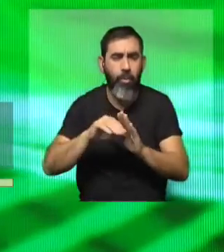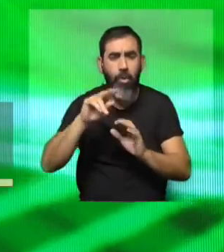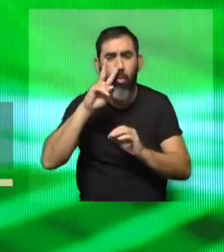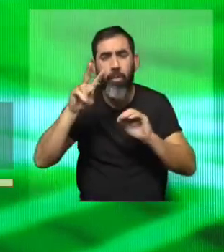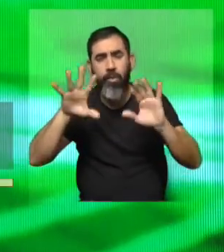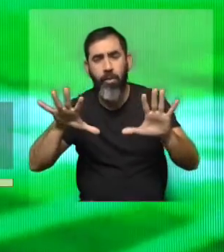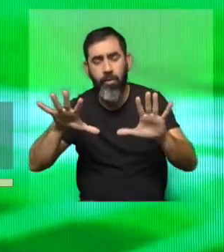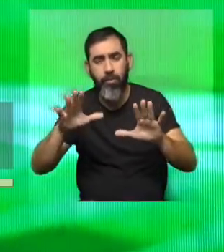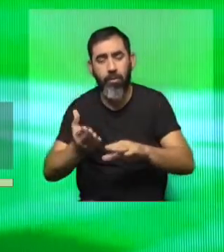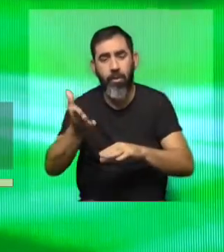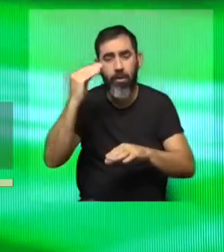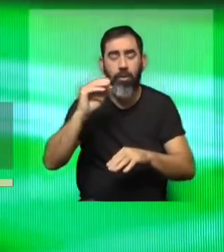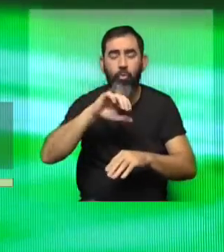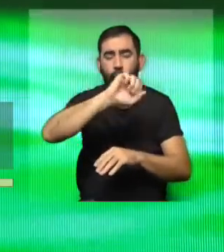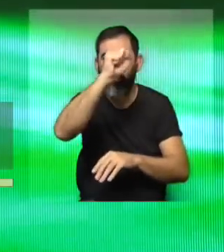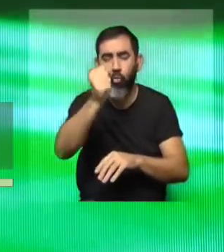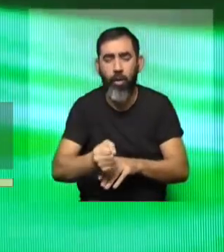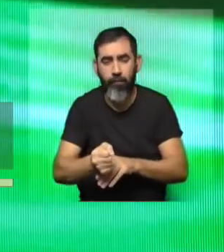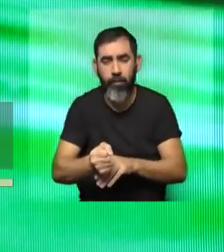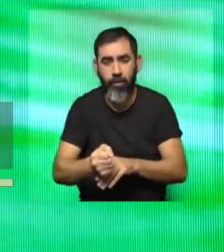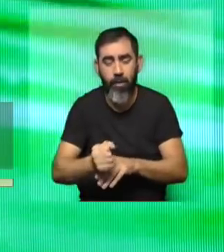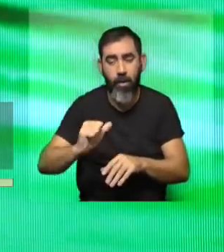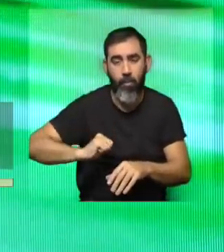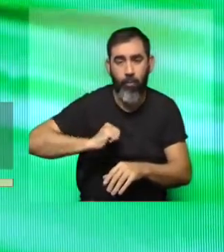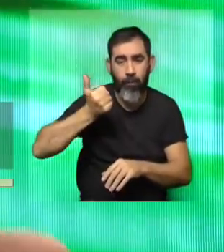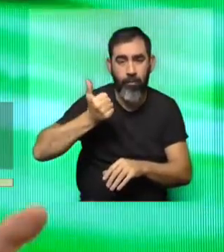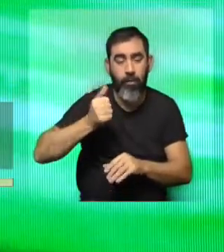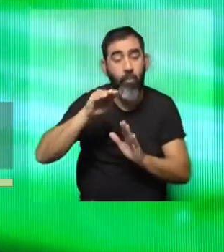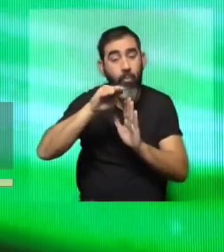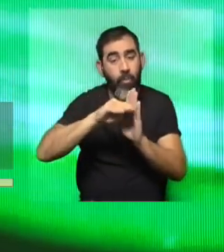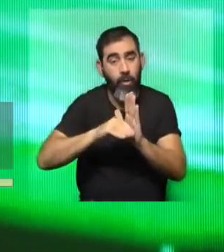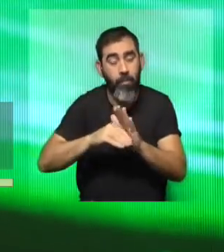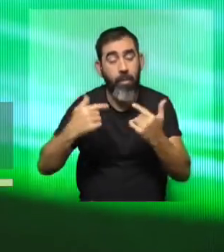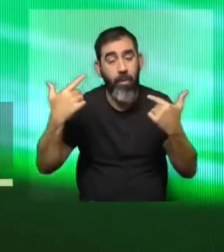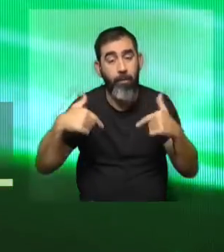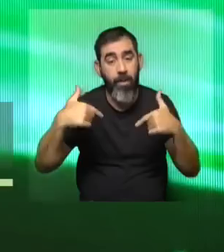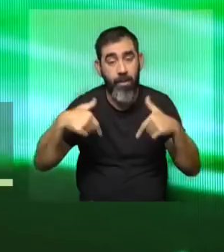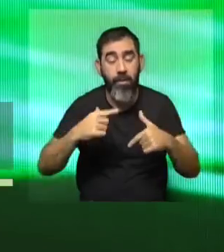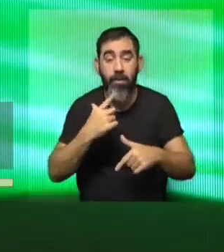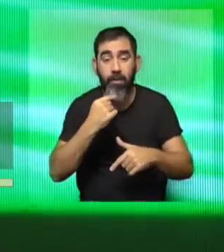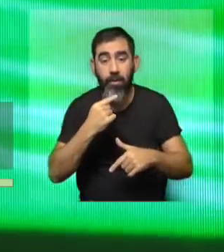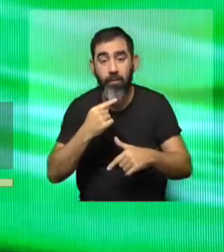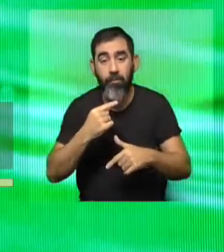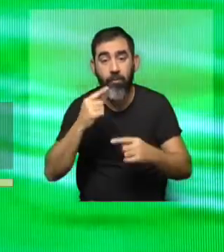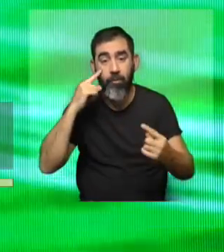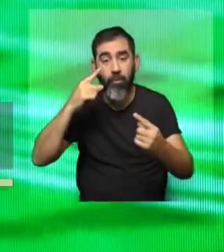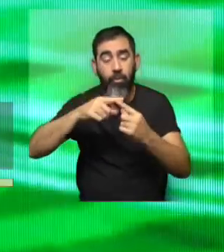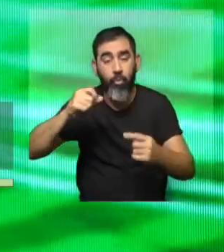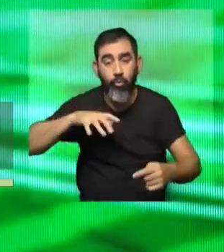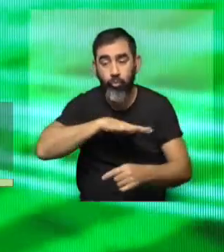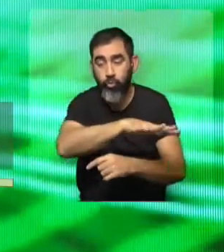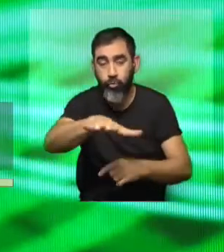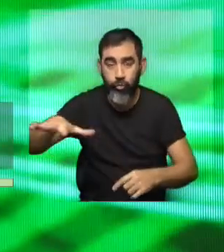2010 con el Boom aquel de Sudáfrica 2010 y bueno se aprovechó eso es un programa que está dentro del ministerio que es un programa más apuntado de lo social